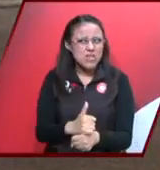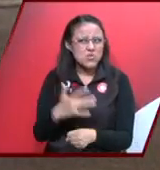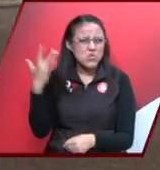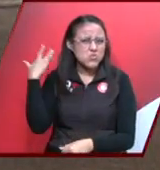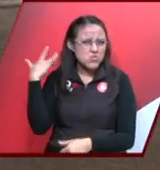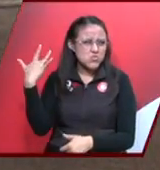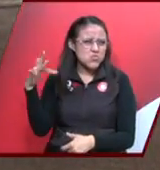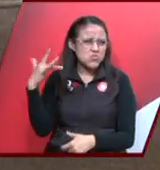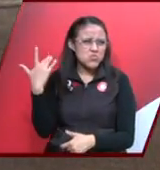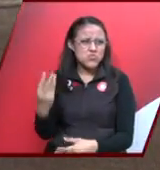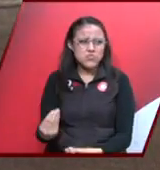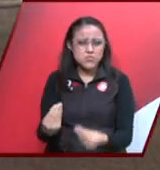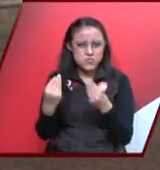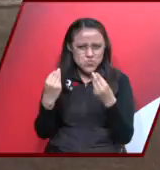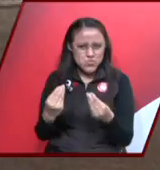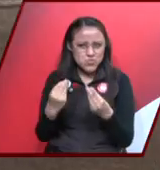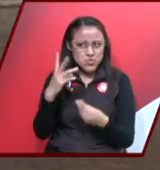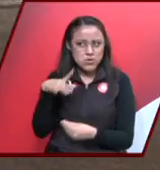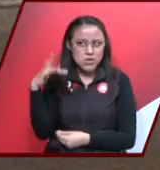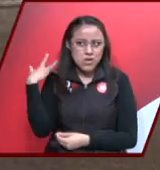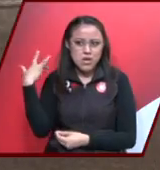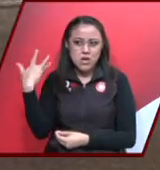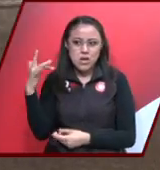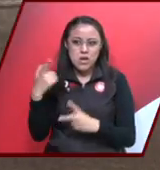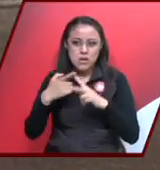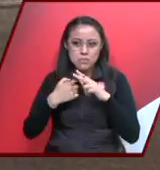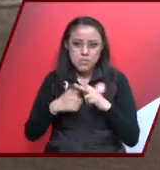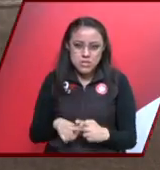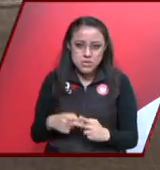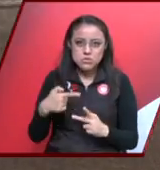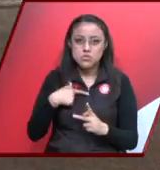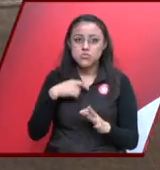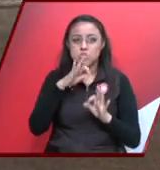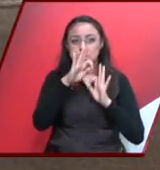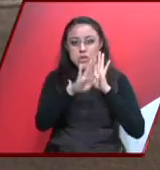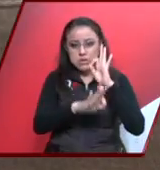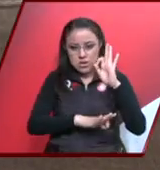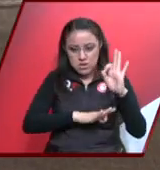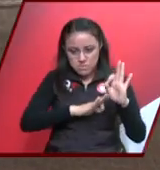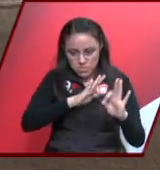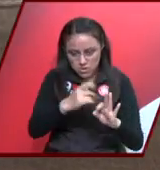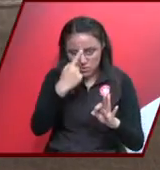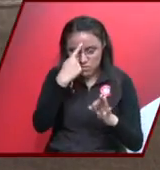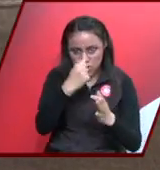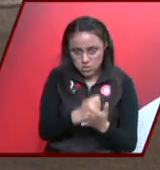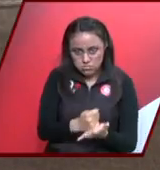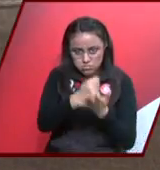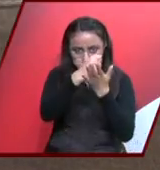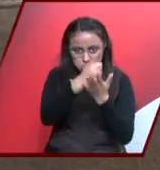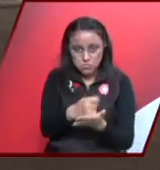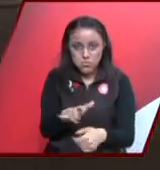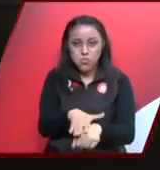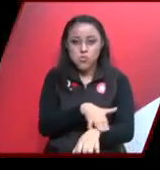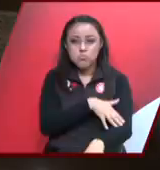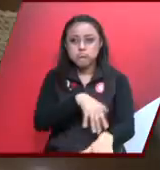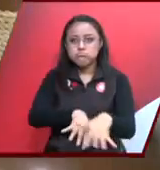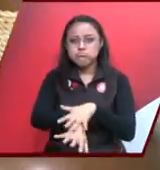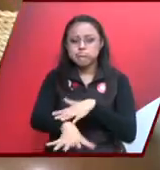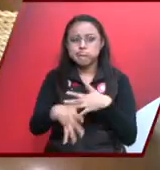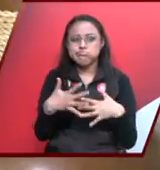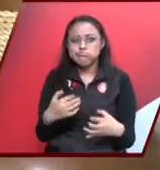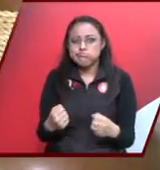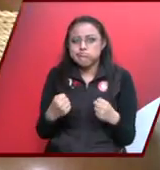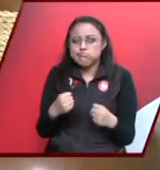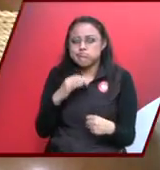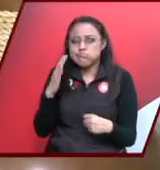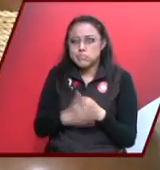severo y comienzo ya con tratamientos en rehabilitación física, puesto que mis piernas pierden fuerza. Luego de